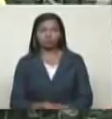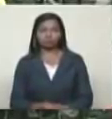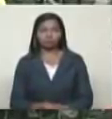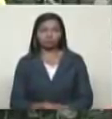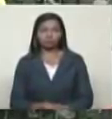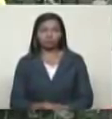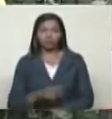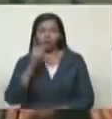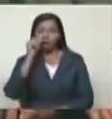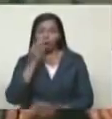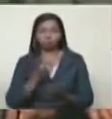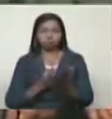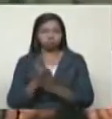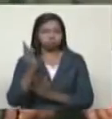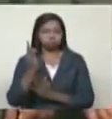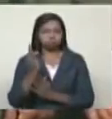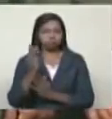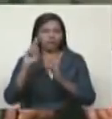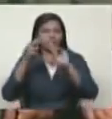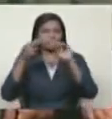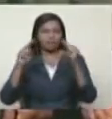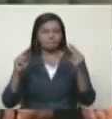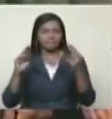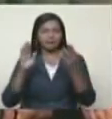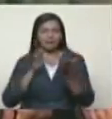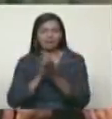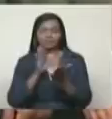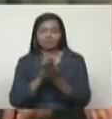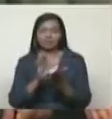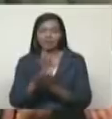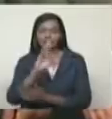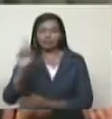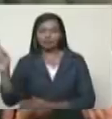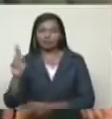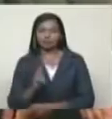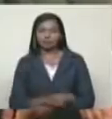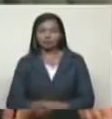Columna vertebral para la paz, la tranquilidad de la República.